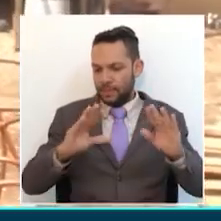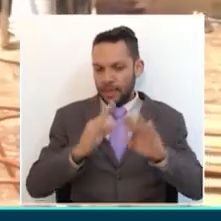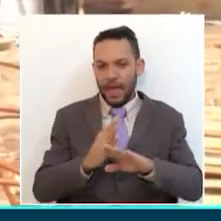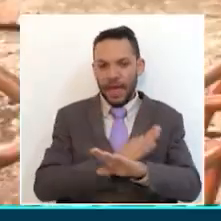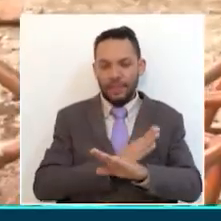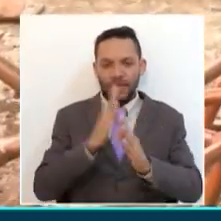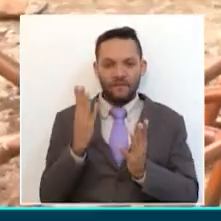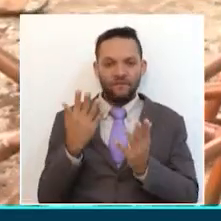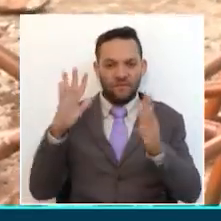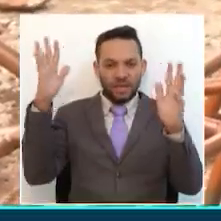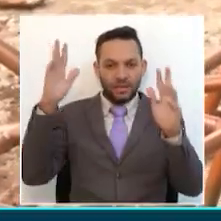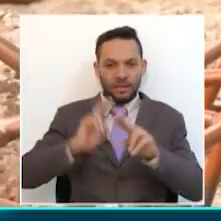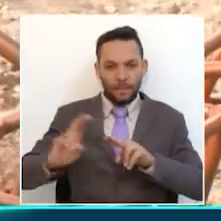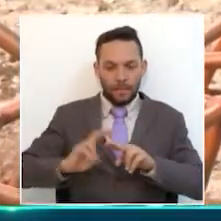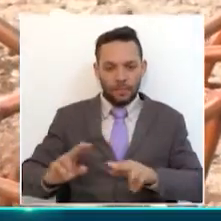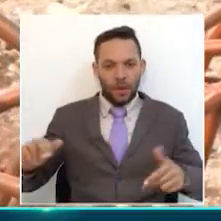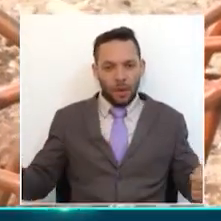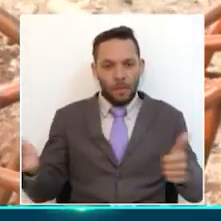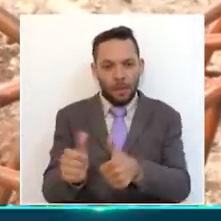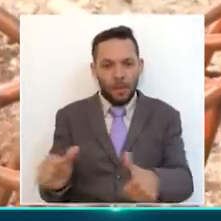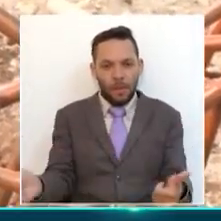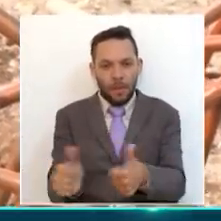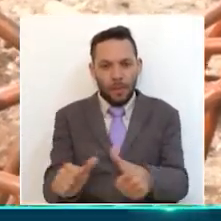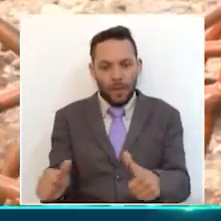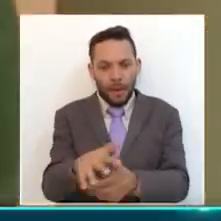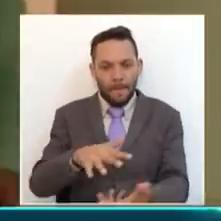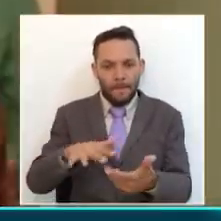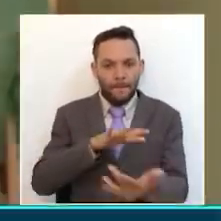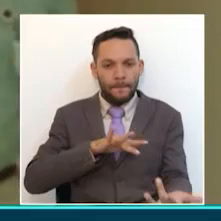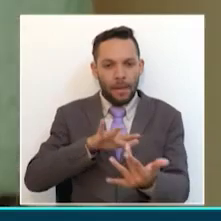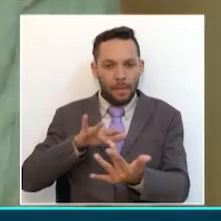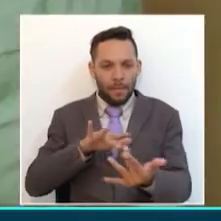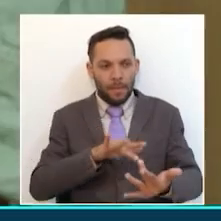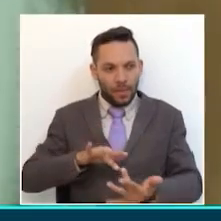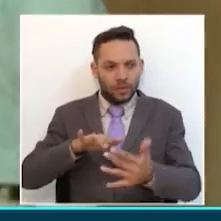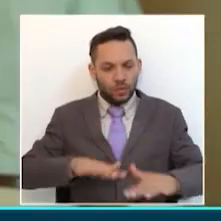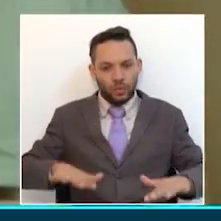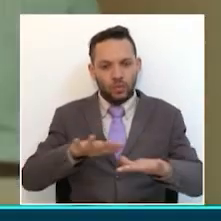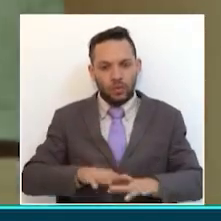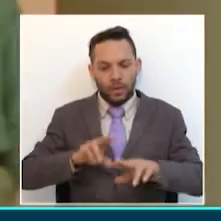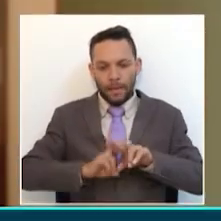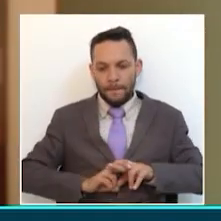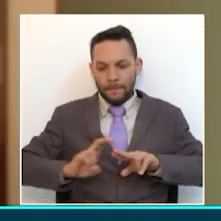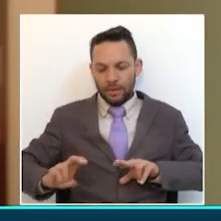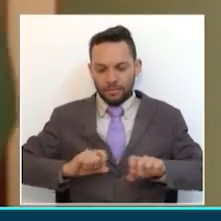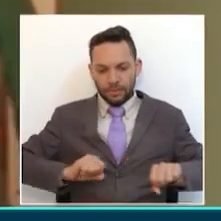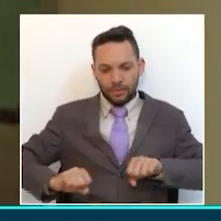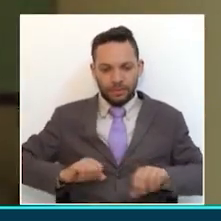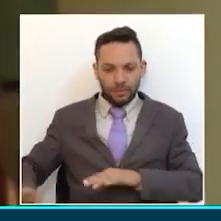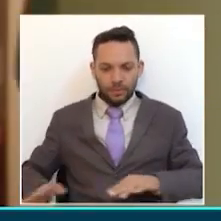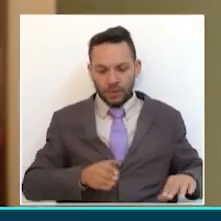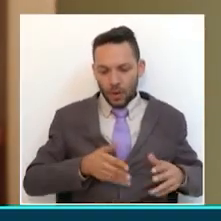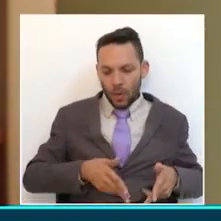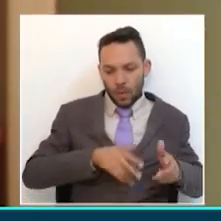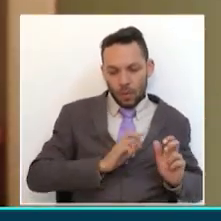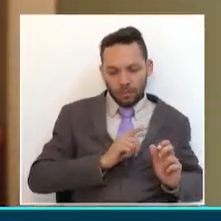la movilidad va a mejorar ostensiblemente en este sector de la ciudad. Esperamos que empezando diciembre podamos abrir la avenida nuevamente